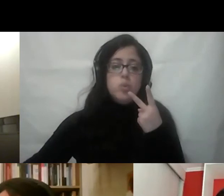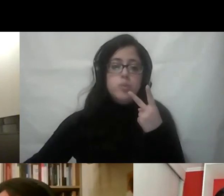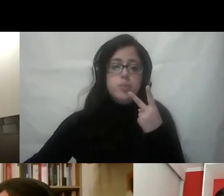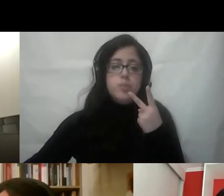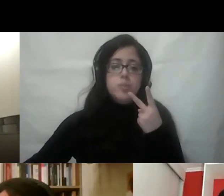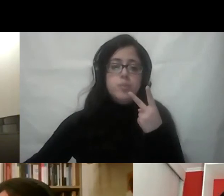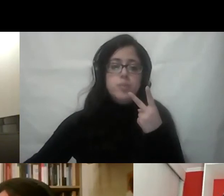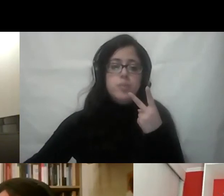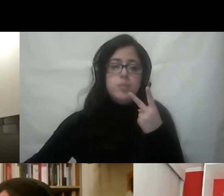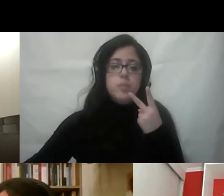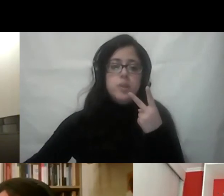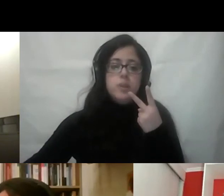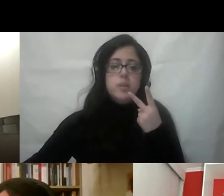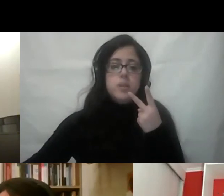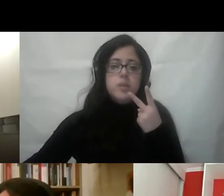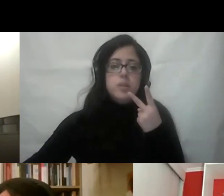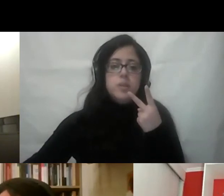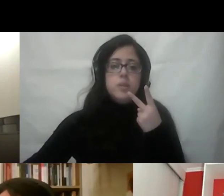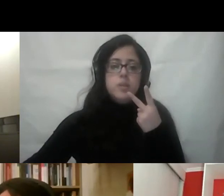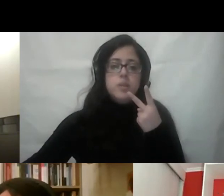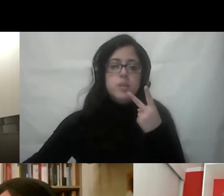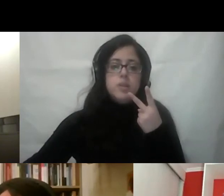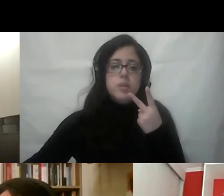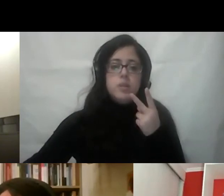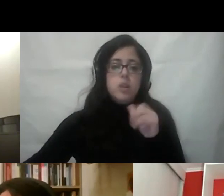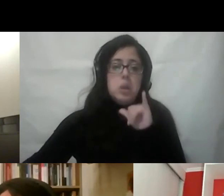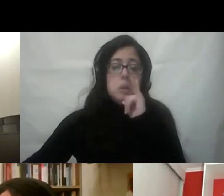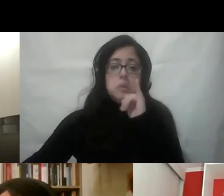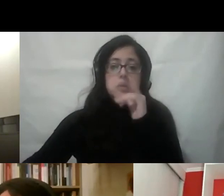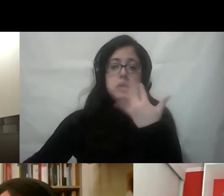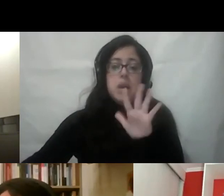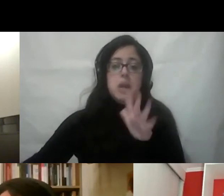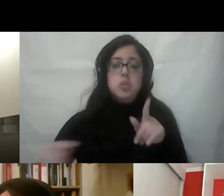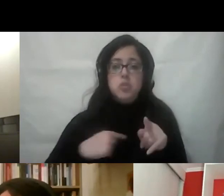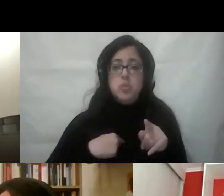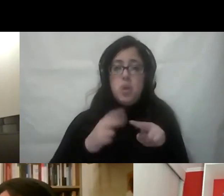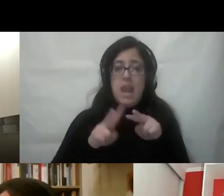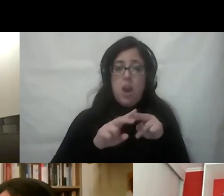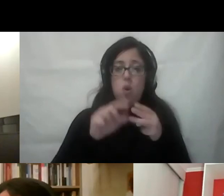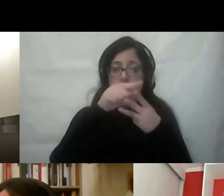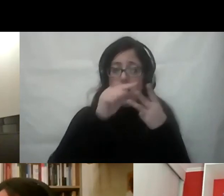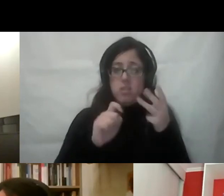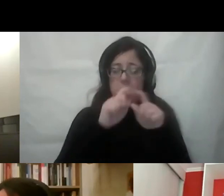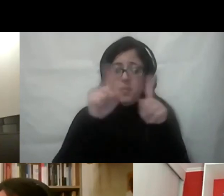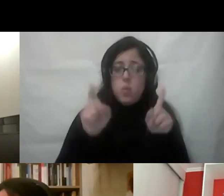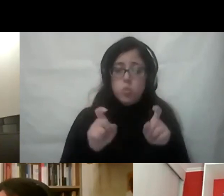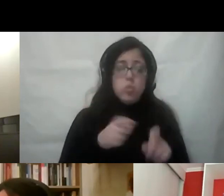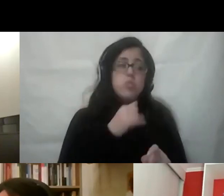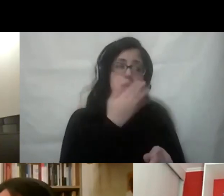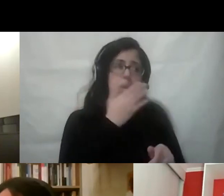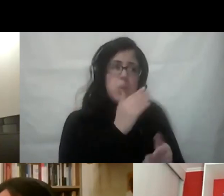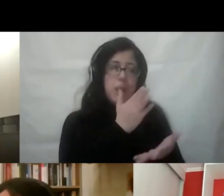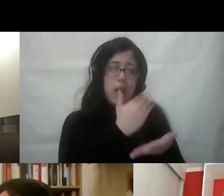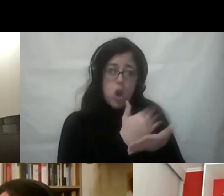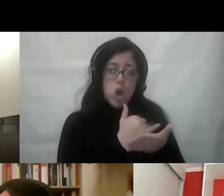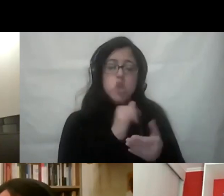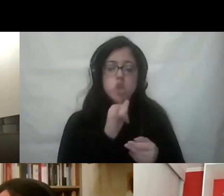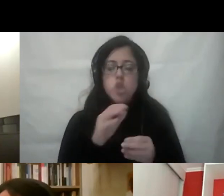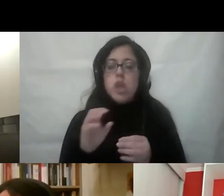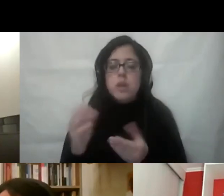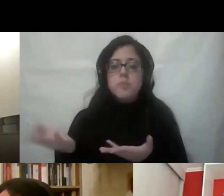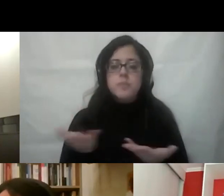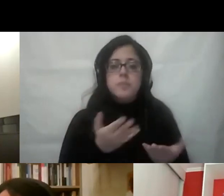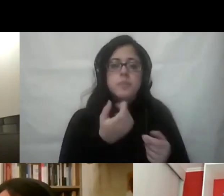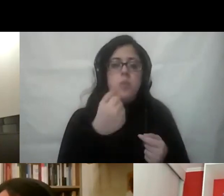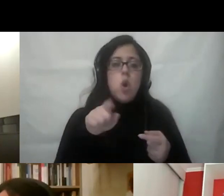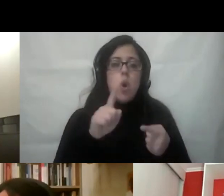no sé si quieren responder esa o si les hago las tres, ¿cómo prefieren? Las tres yo creo, ¿no? ¿Cómo para organizarla? Sí. Dale. La otra